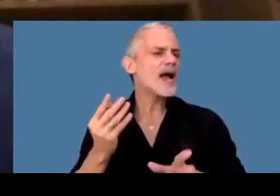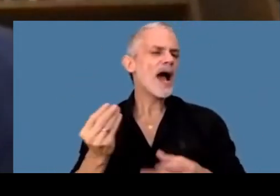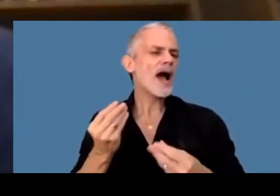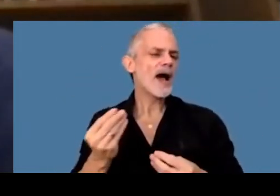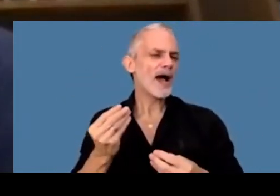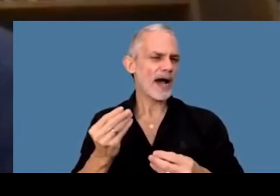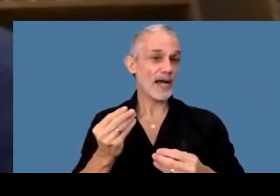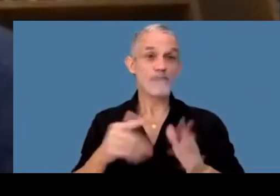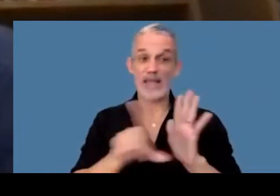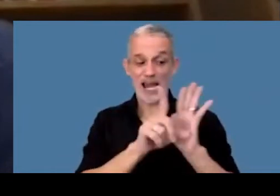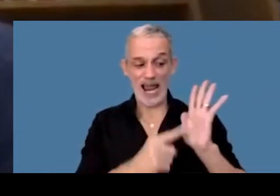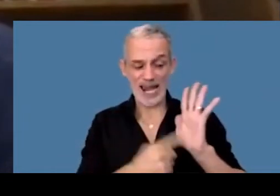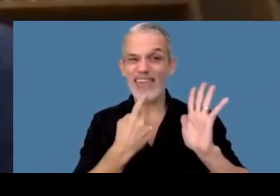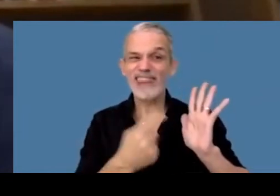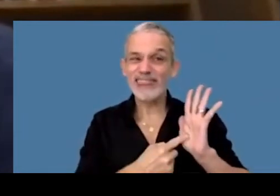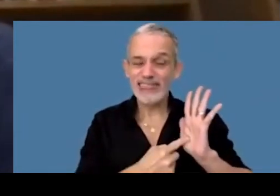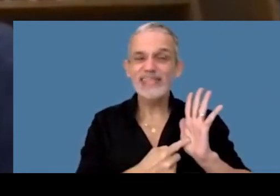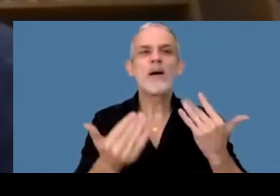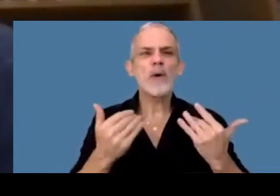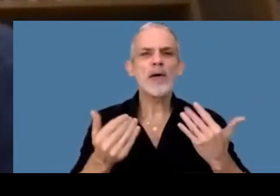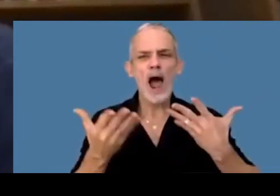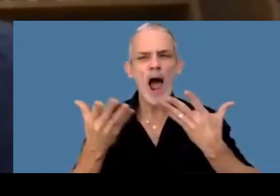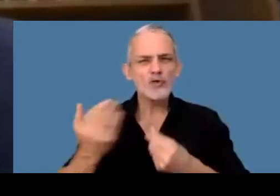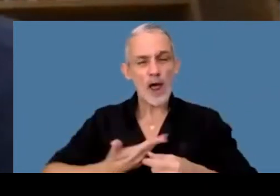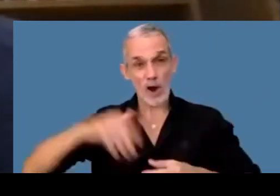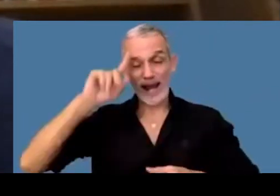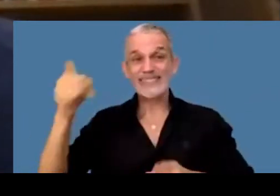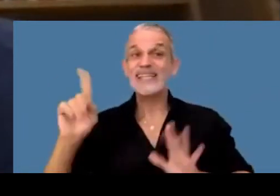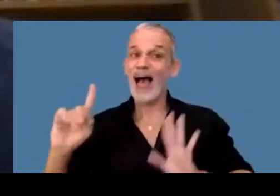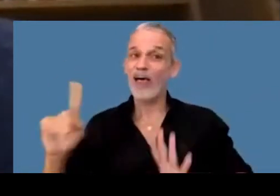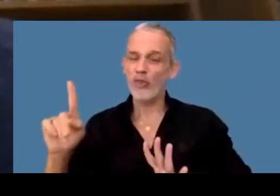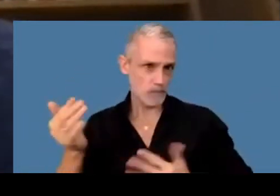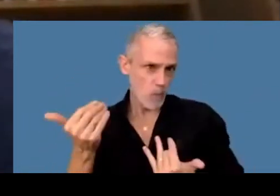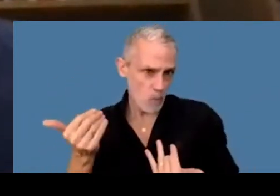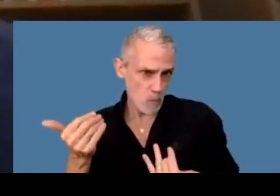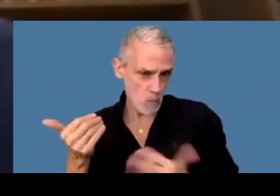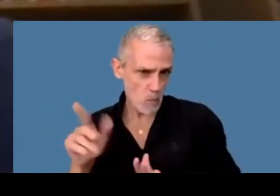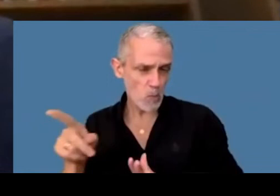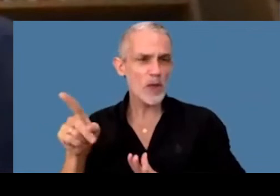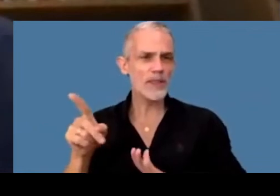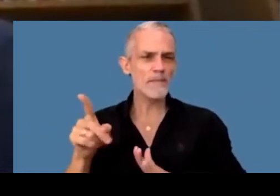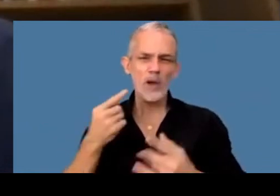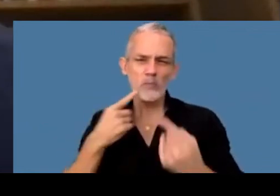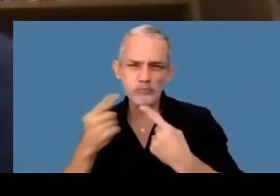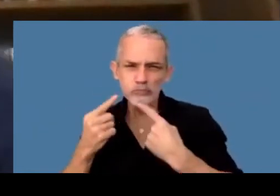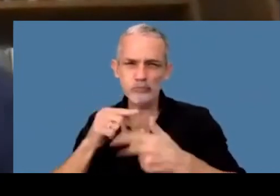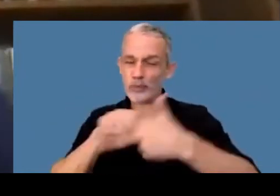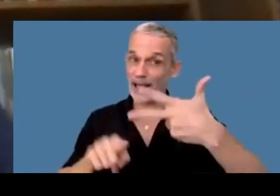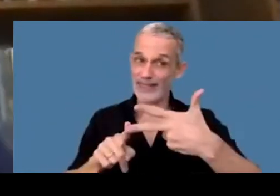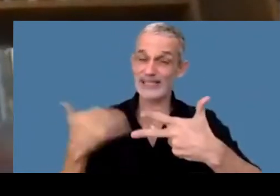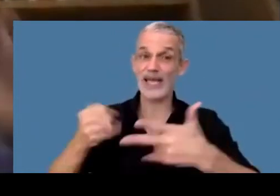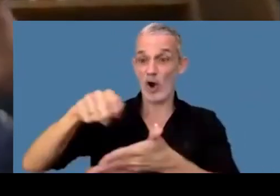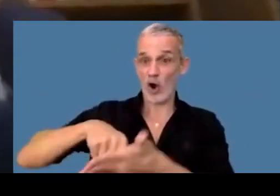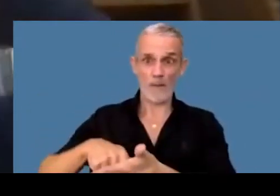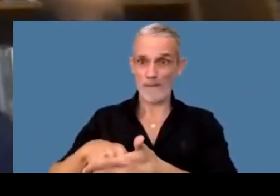la ley dice puede colaborar con el Estado, pero también está el hecho de la consulta tripartita, que hay un convenio